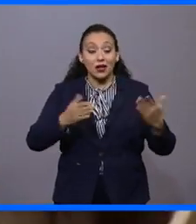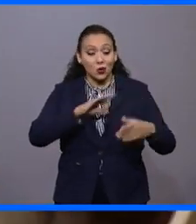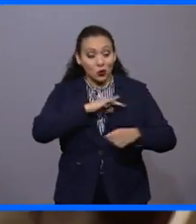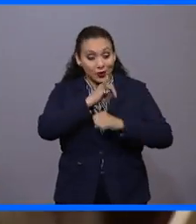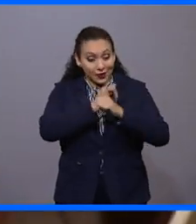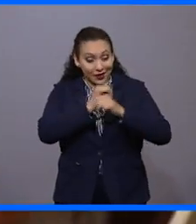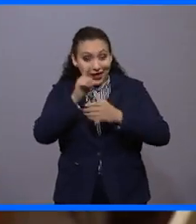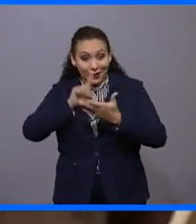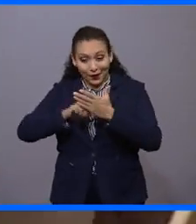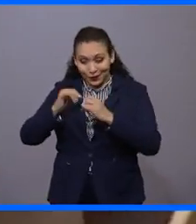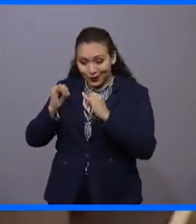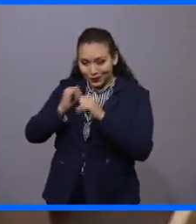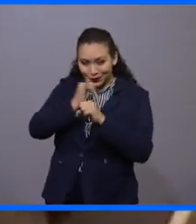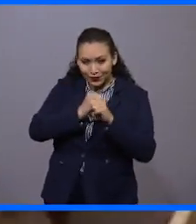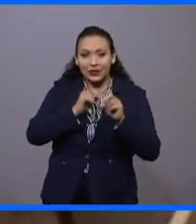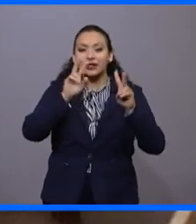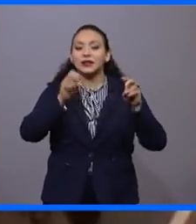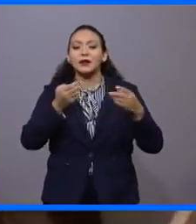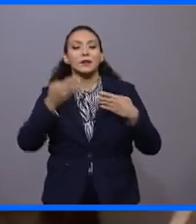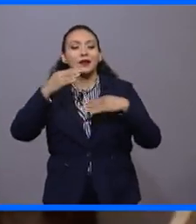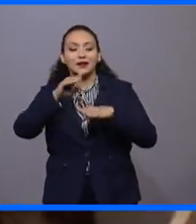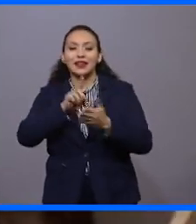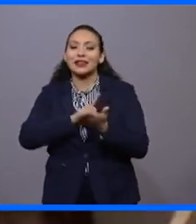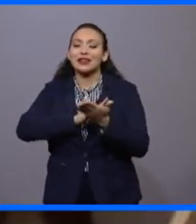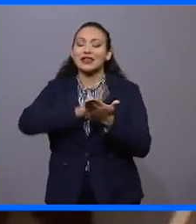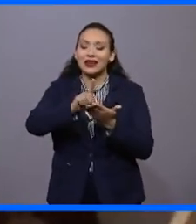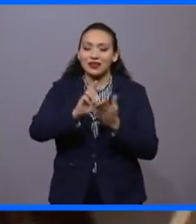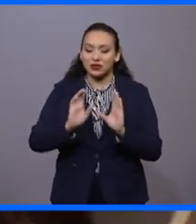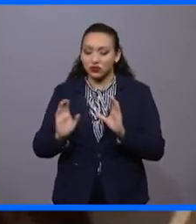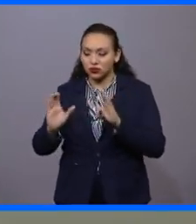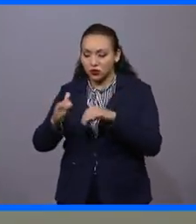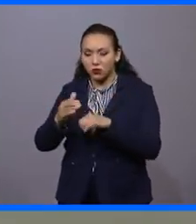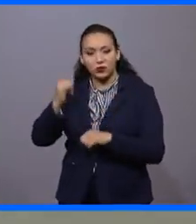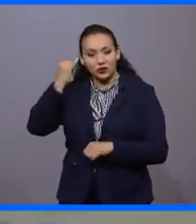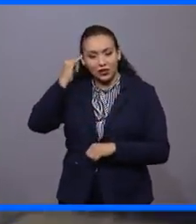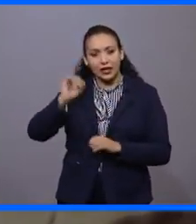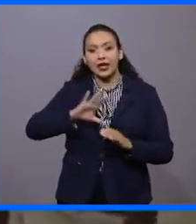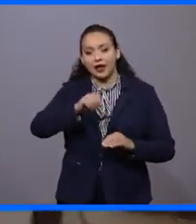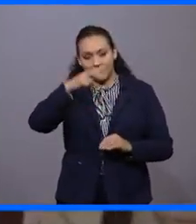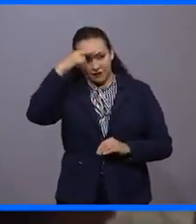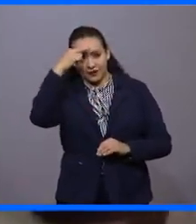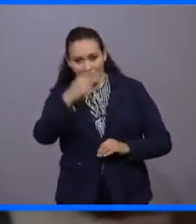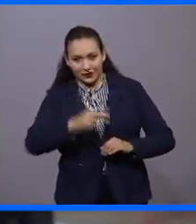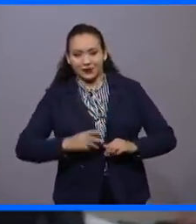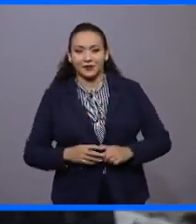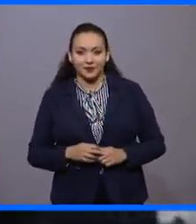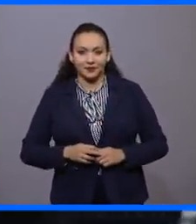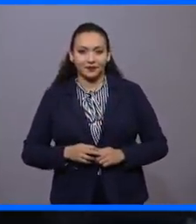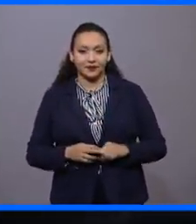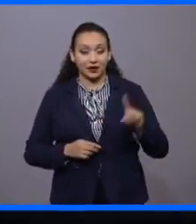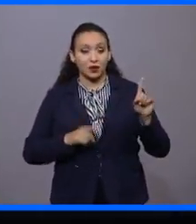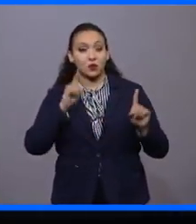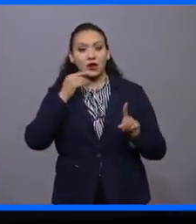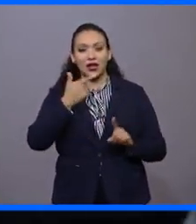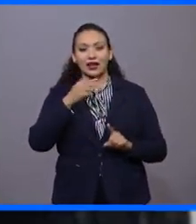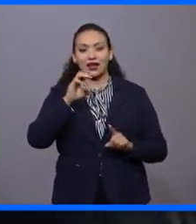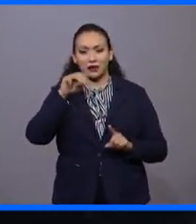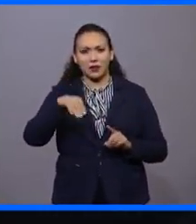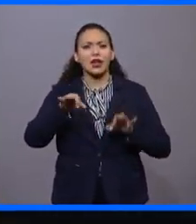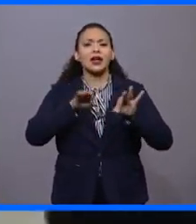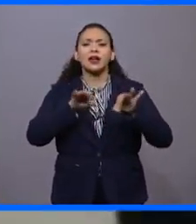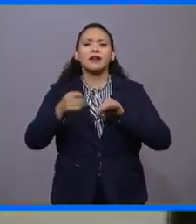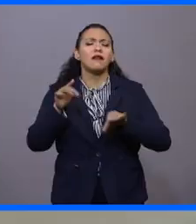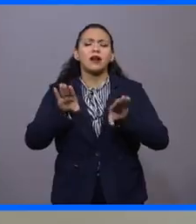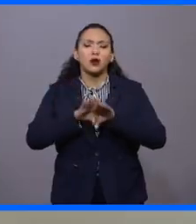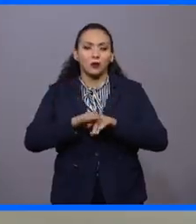en la institución sobre los derechos de pueblos y comunidades afrodescendientes en México. Gema Tavares Merino es activista y